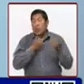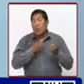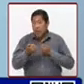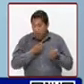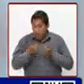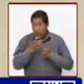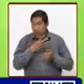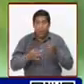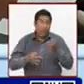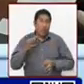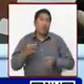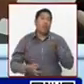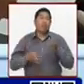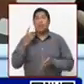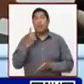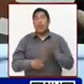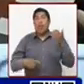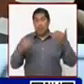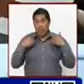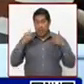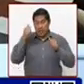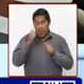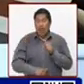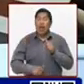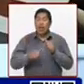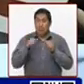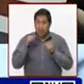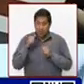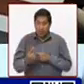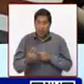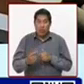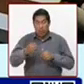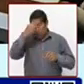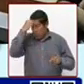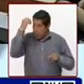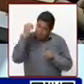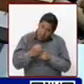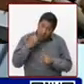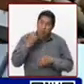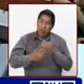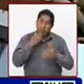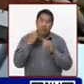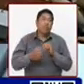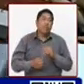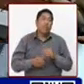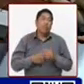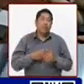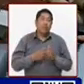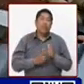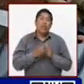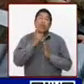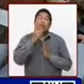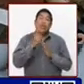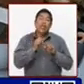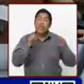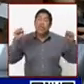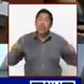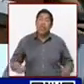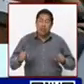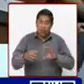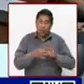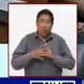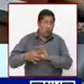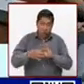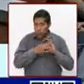y judiciales que tiene cada entidad con el objetivo de desarrollar un sistema conjunto e